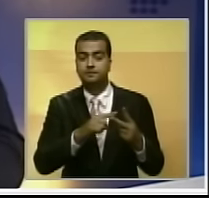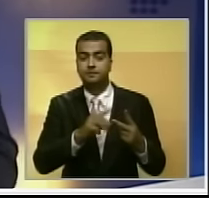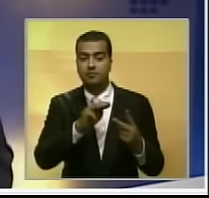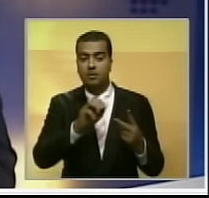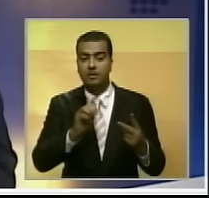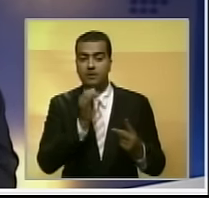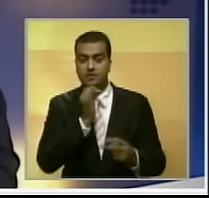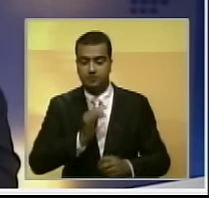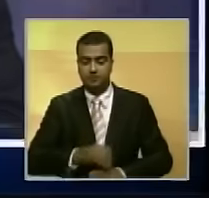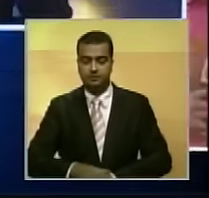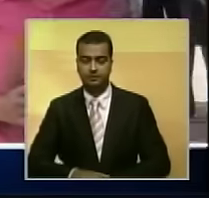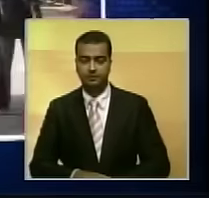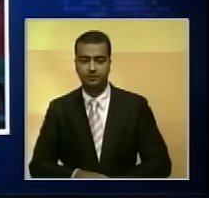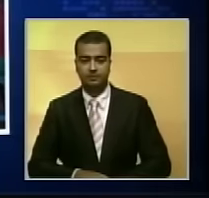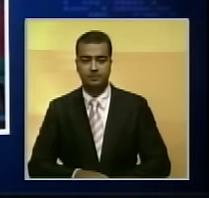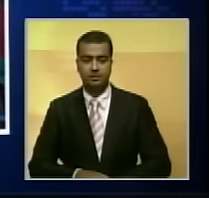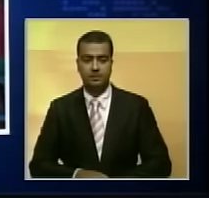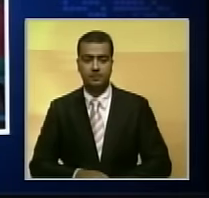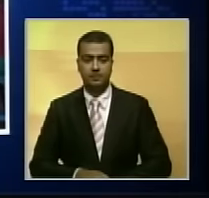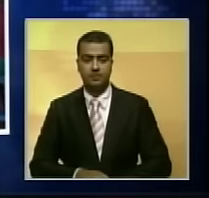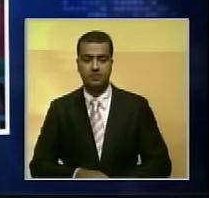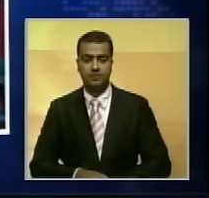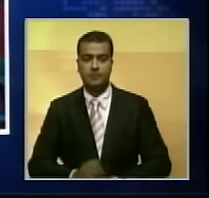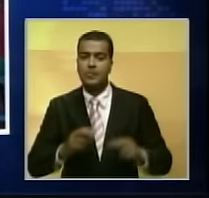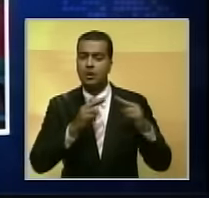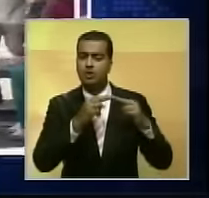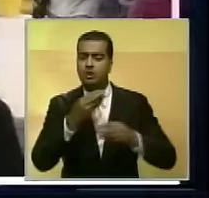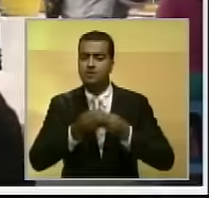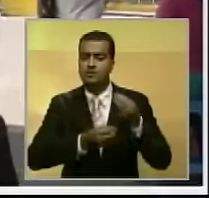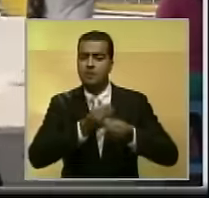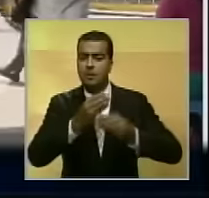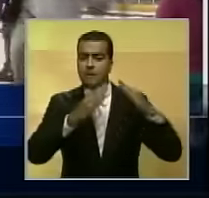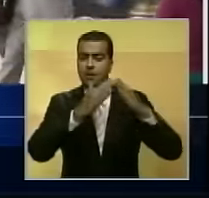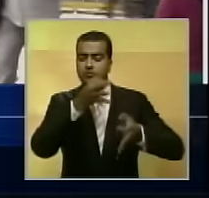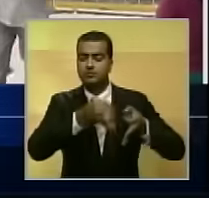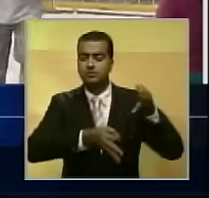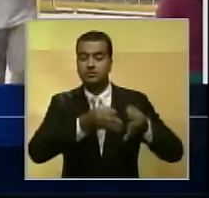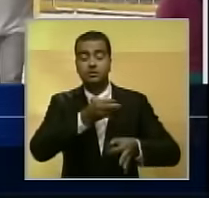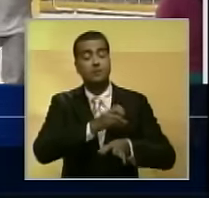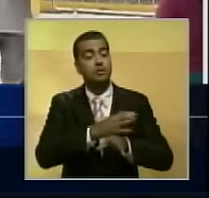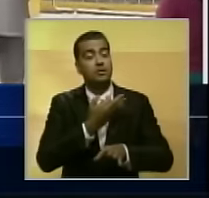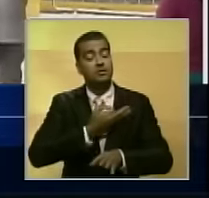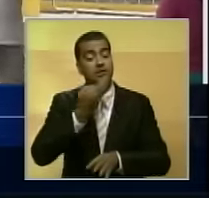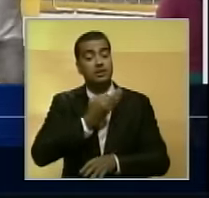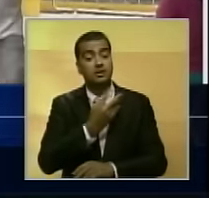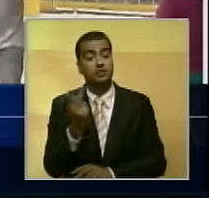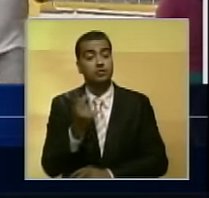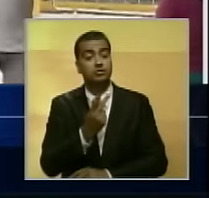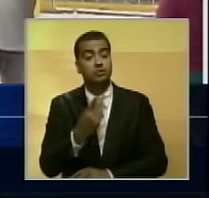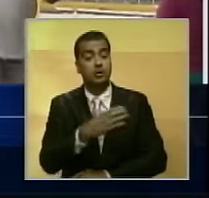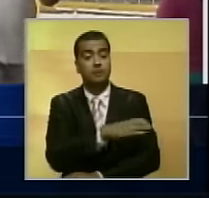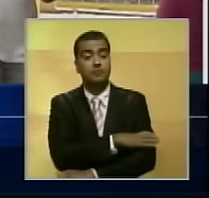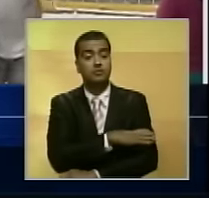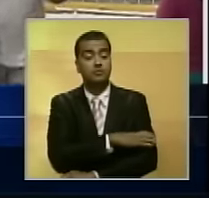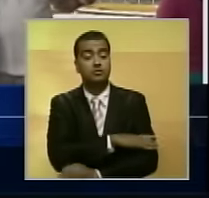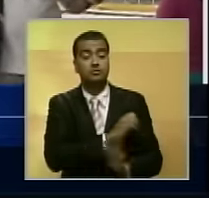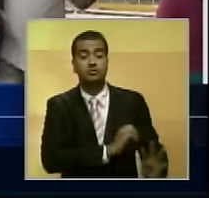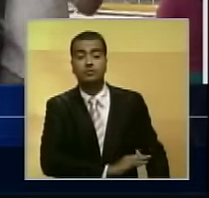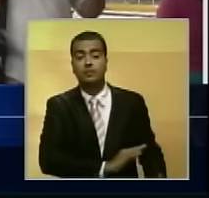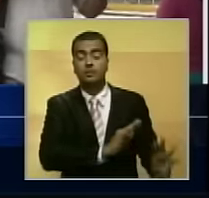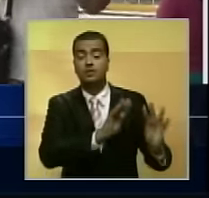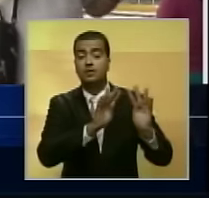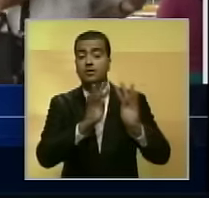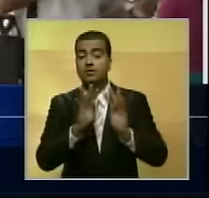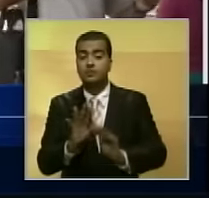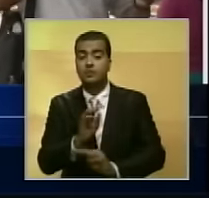cuenta más. Buenas tardes, adelante. El contacto lo hacemos desde el Palacio de Justicia porque efectivamente ambos dirigentes de oposición fueron trasladados